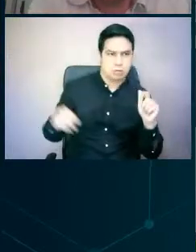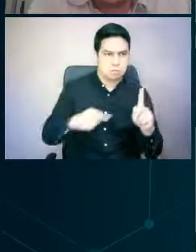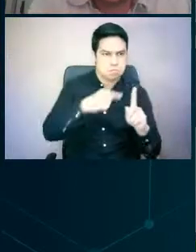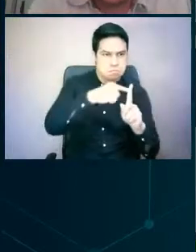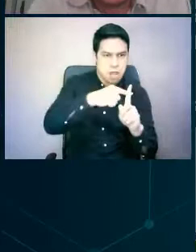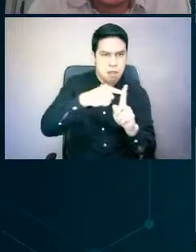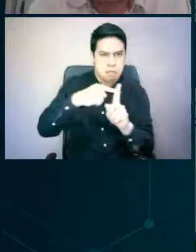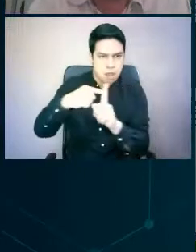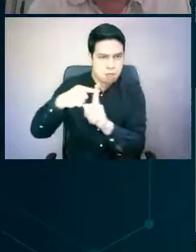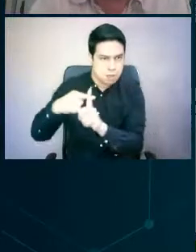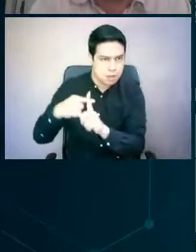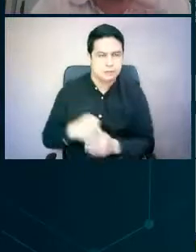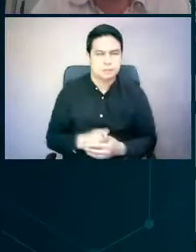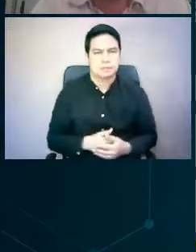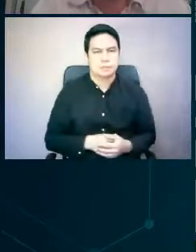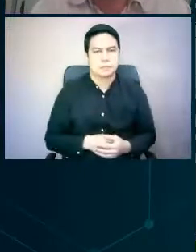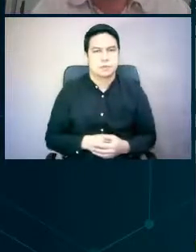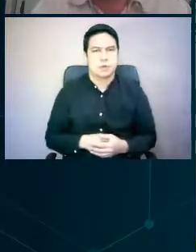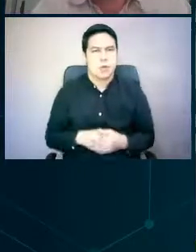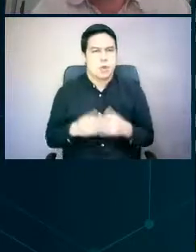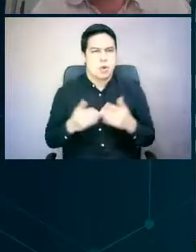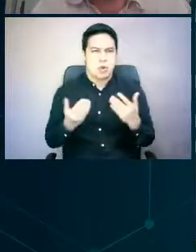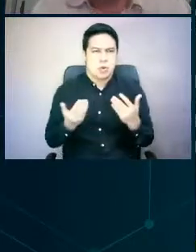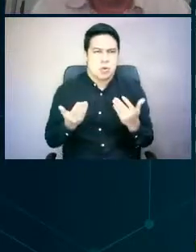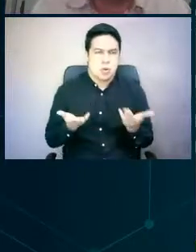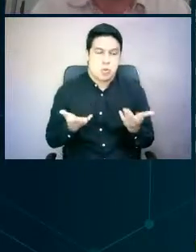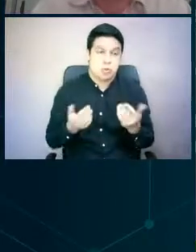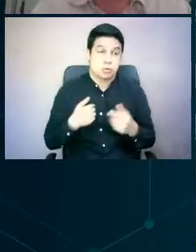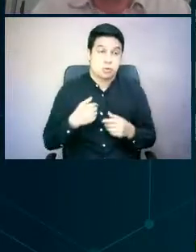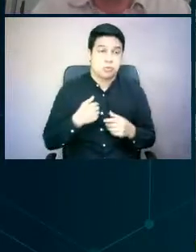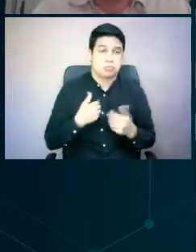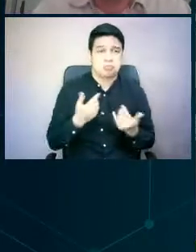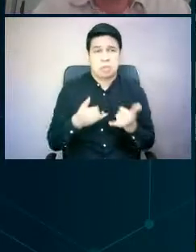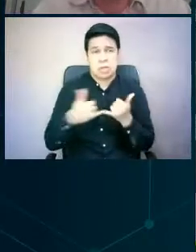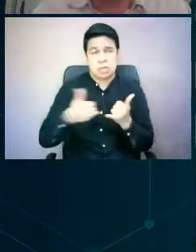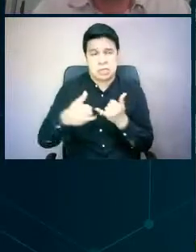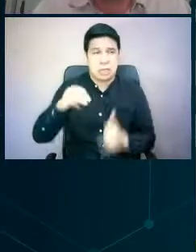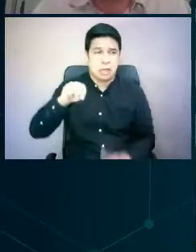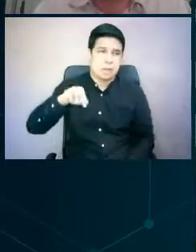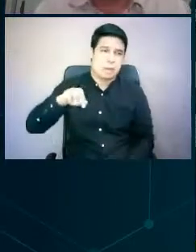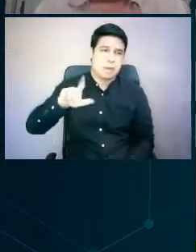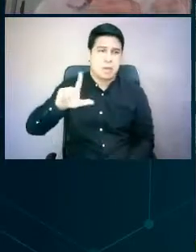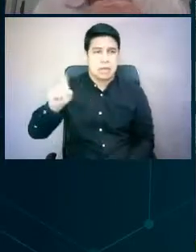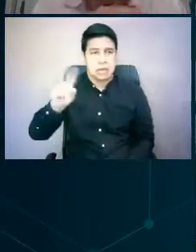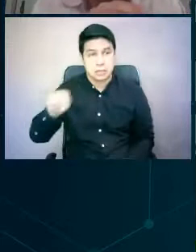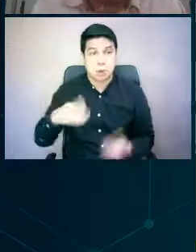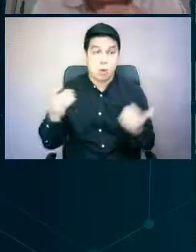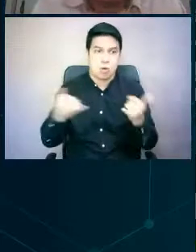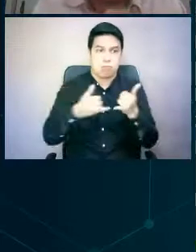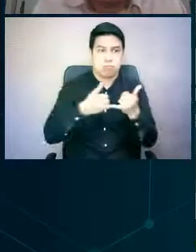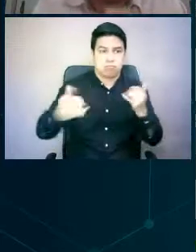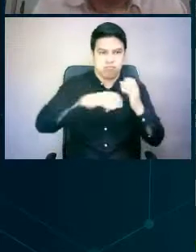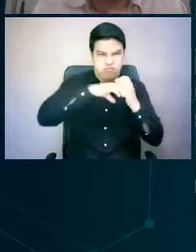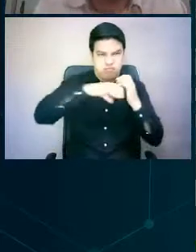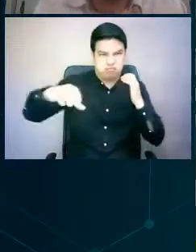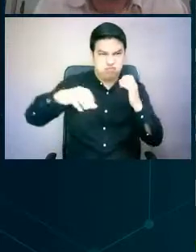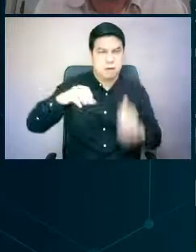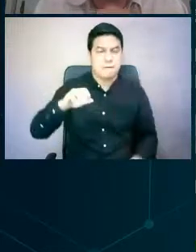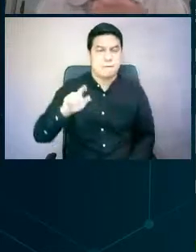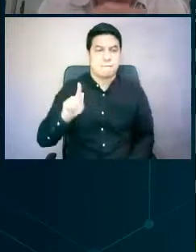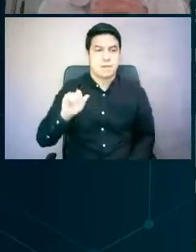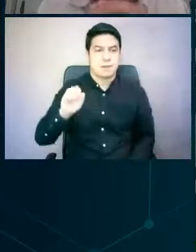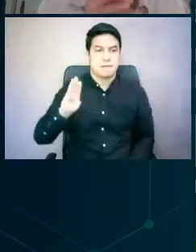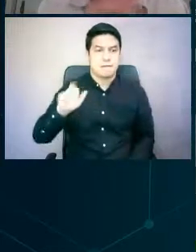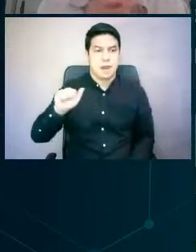yo poder hacer esto, por medio de una red MPLS o por medio de una fibra óptica, la información del extremo